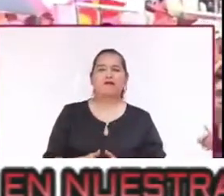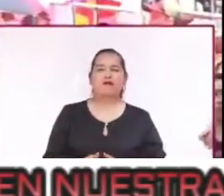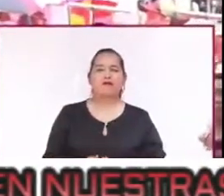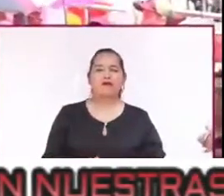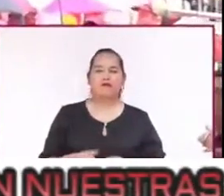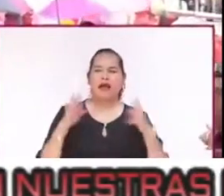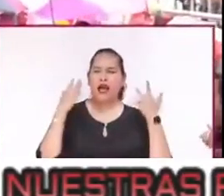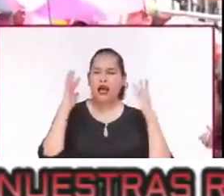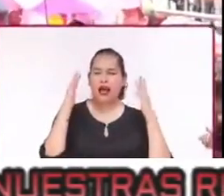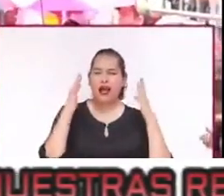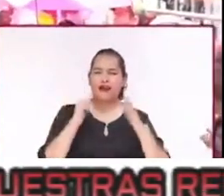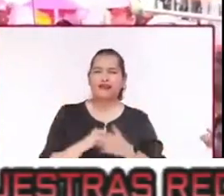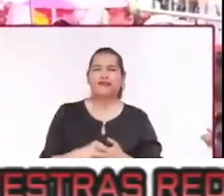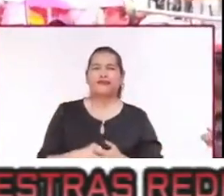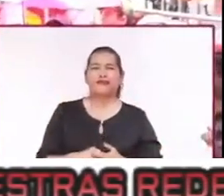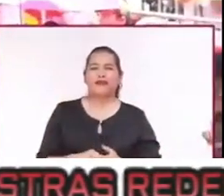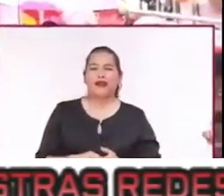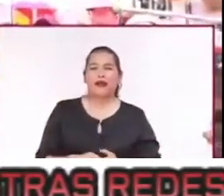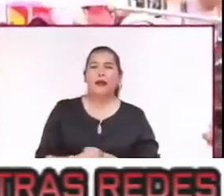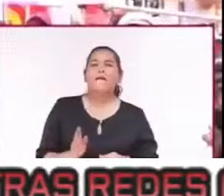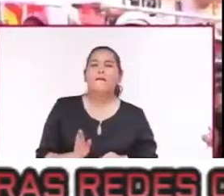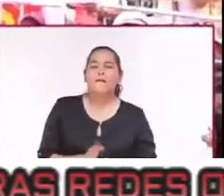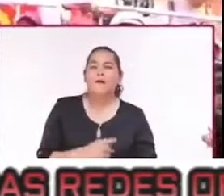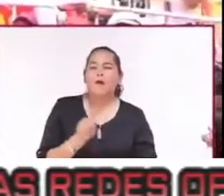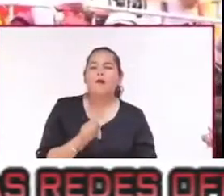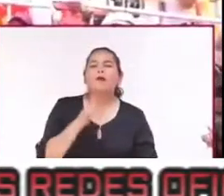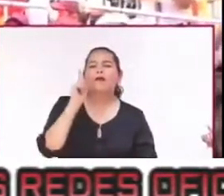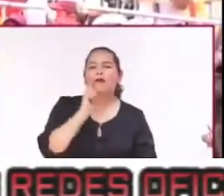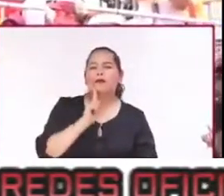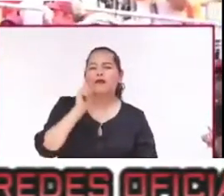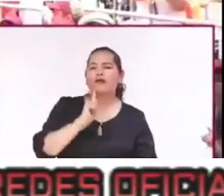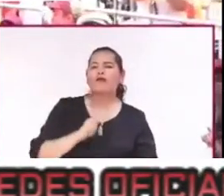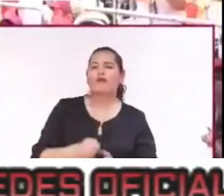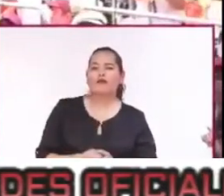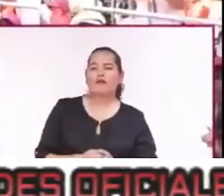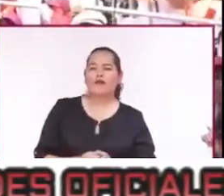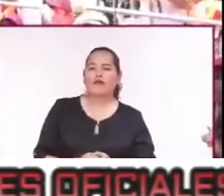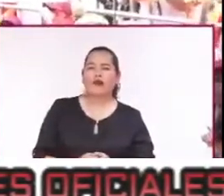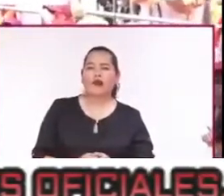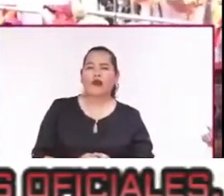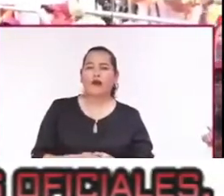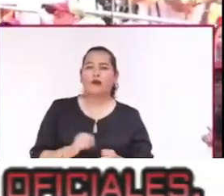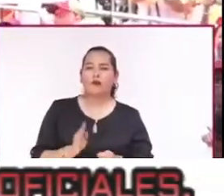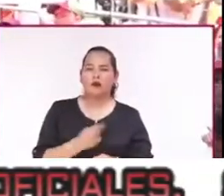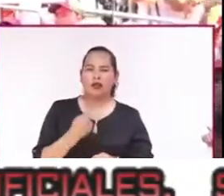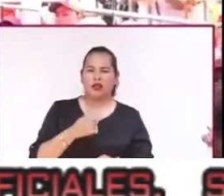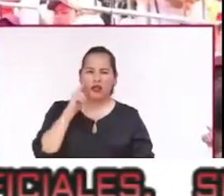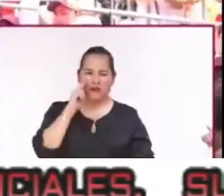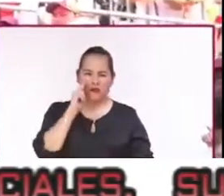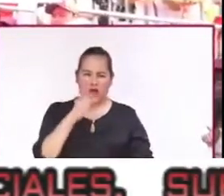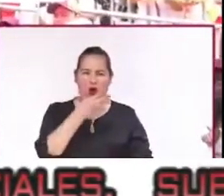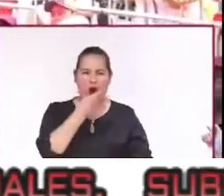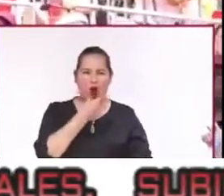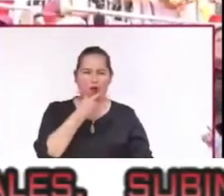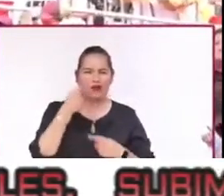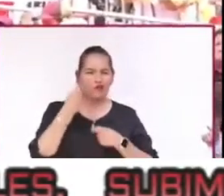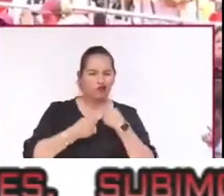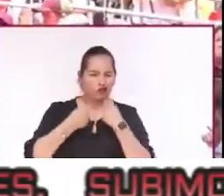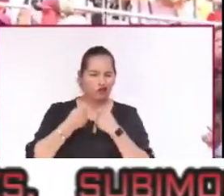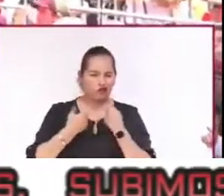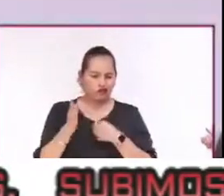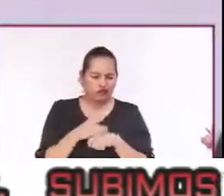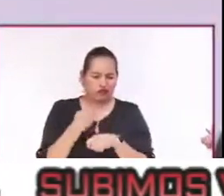Les voy a decir por qué a las mujeres. Porque aquí ya veo caras de hombres que dicen, ¿y por qué nosotros